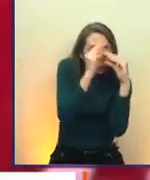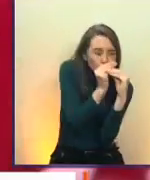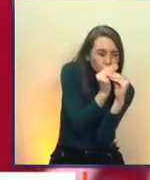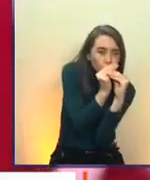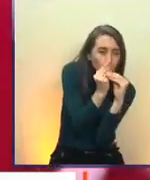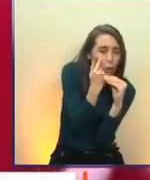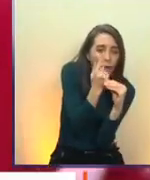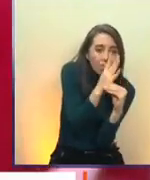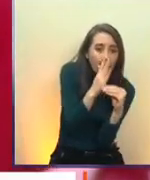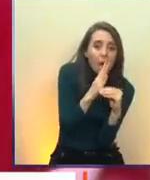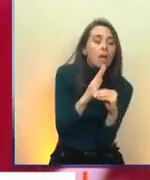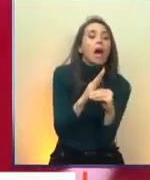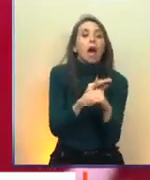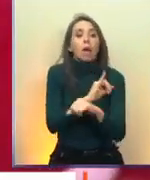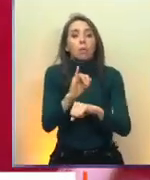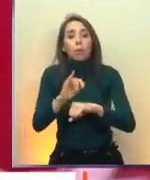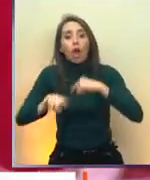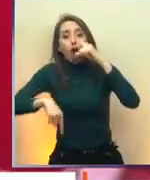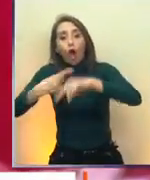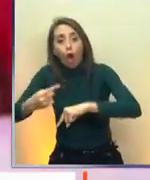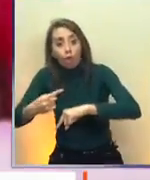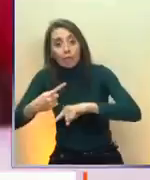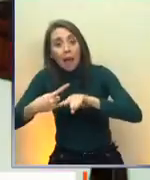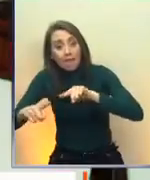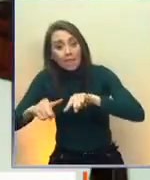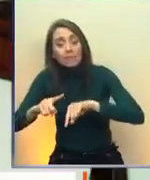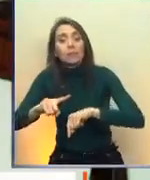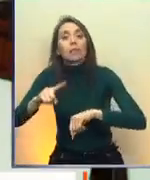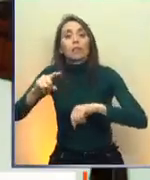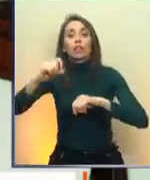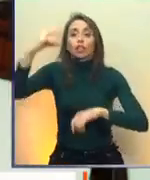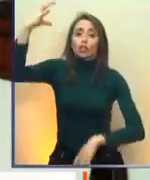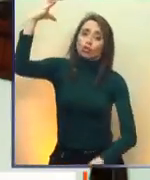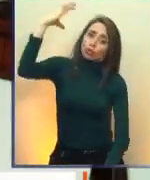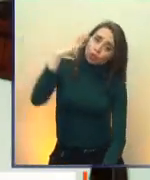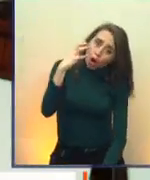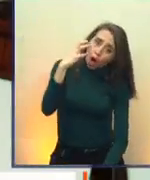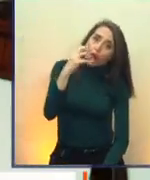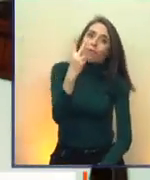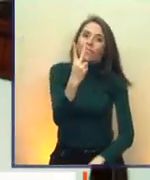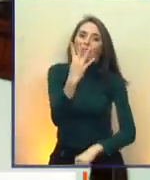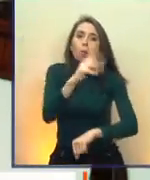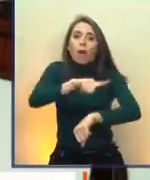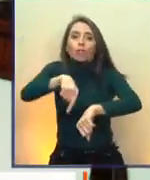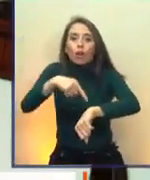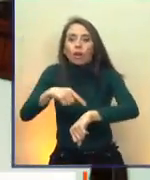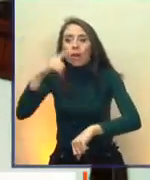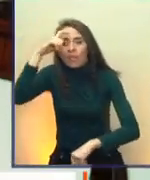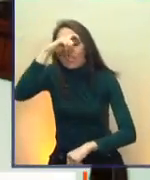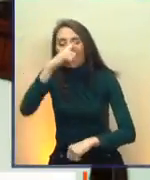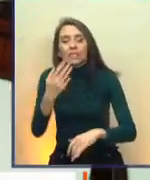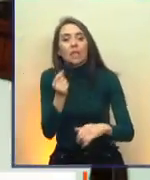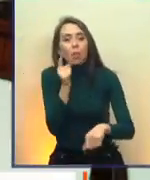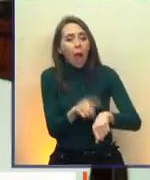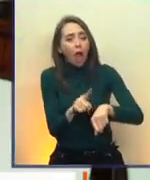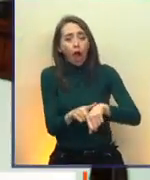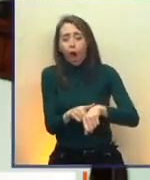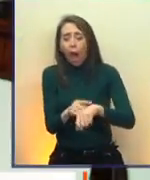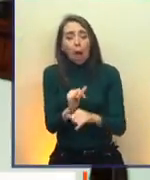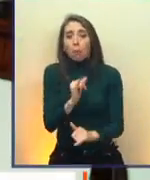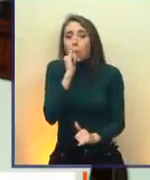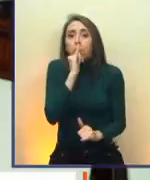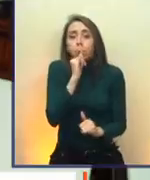solar las 24 horas. Era difícil calcular a qué hora estábamos, porque